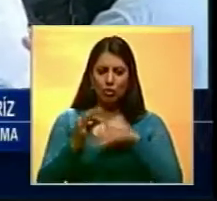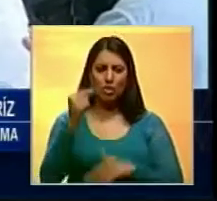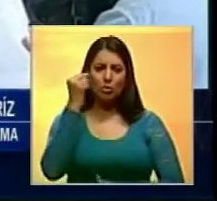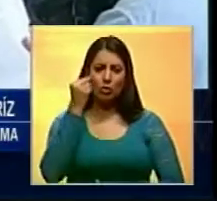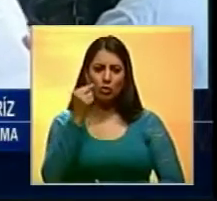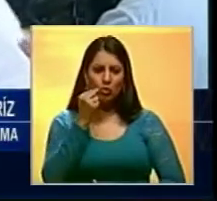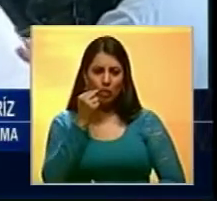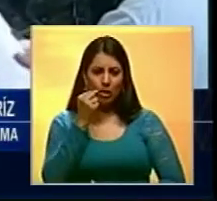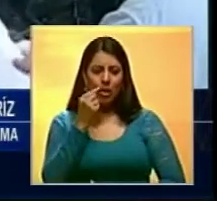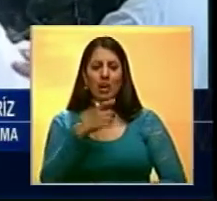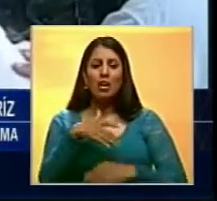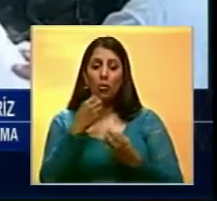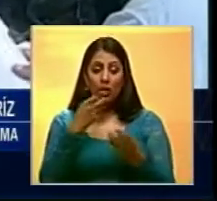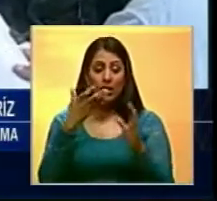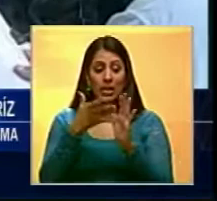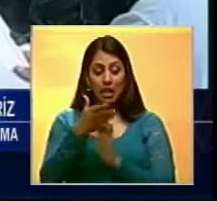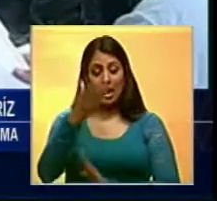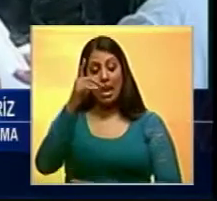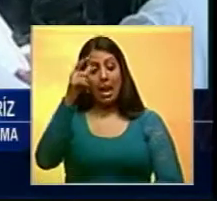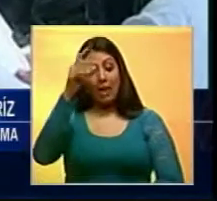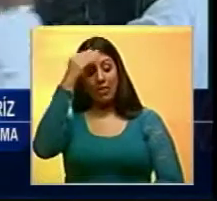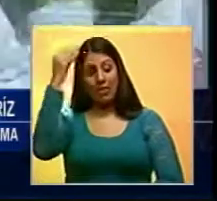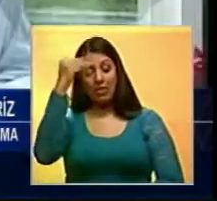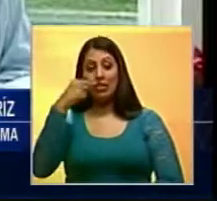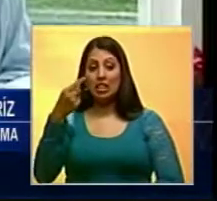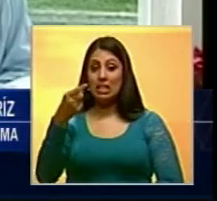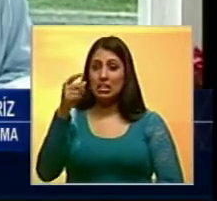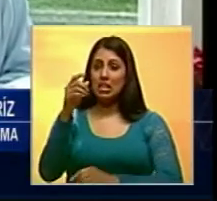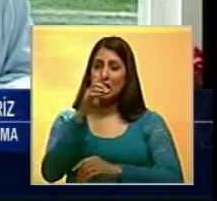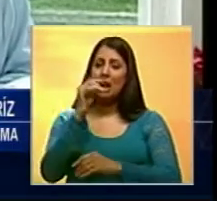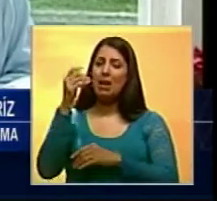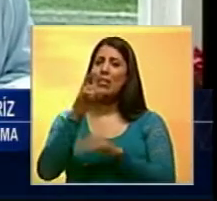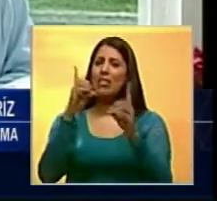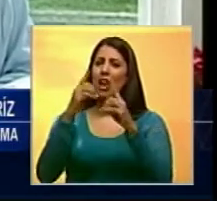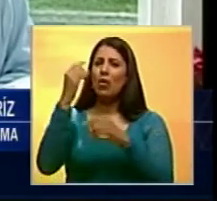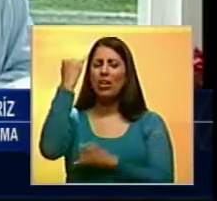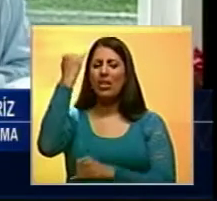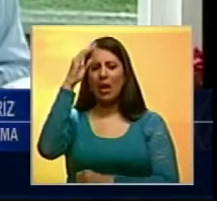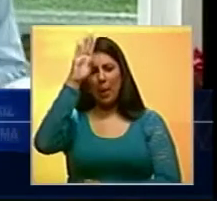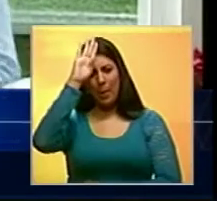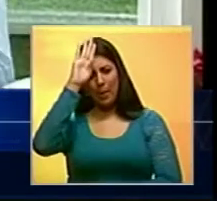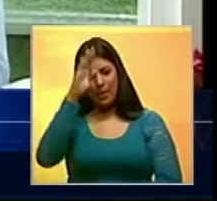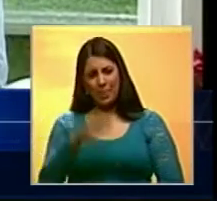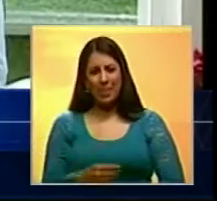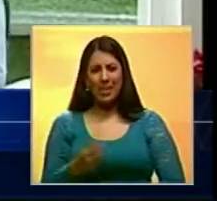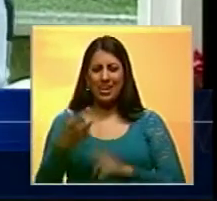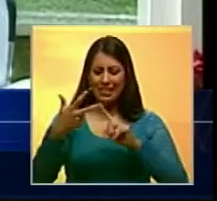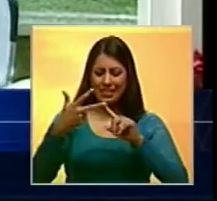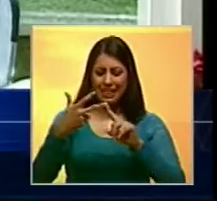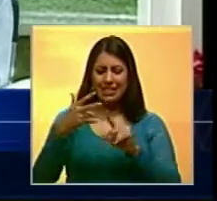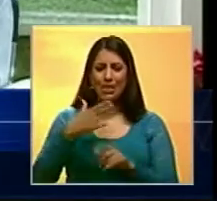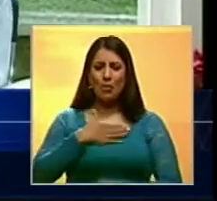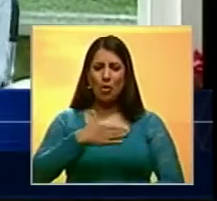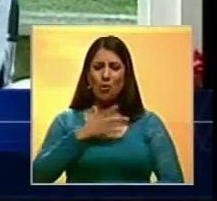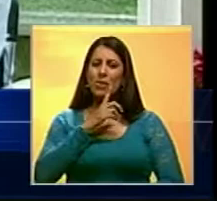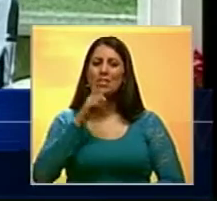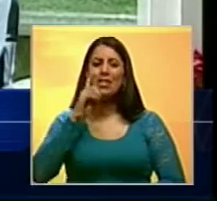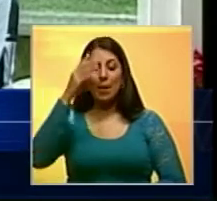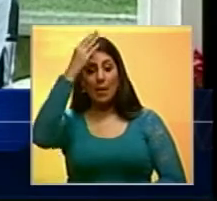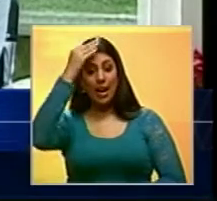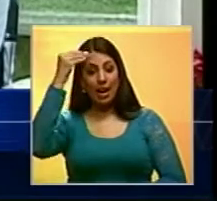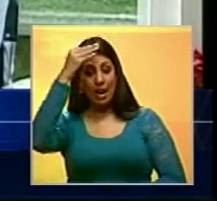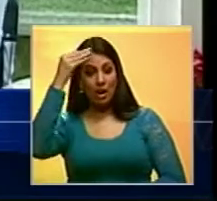Carlos Ocariz, quien afirmó que el diálogo había sido convocado por el Vaticano. El tercer miembro de la mesa se llama